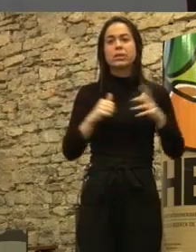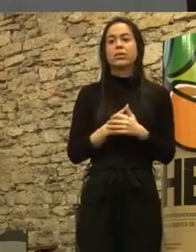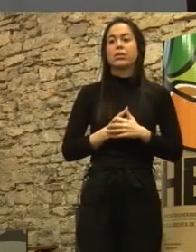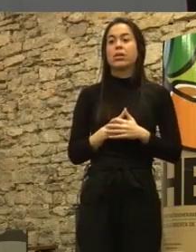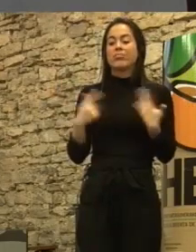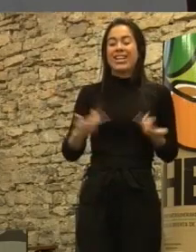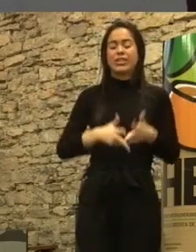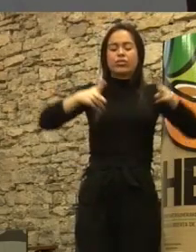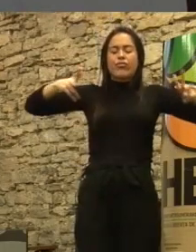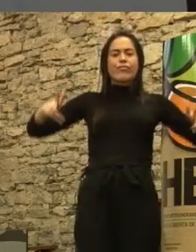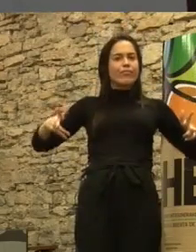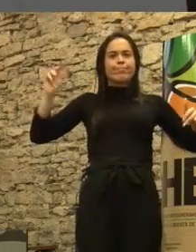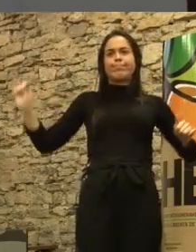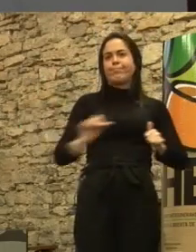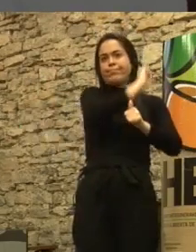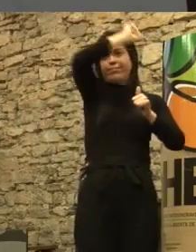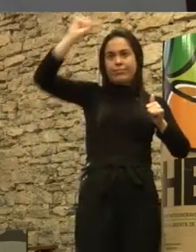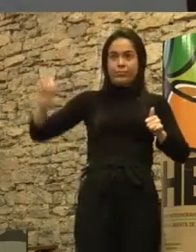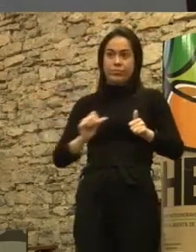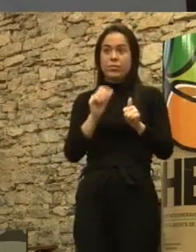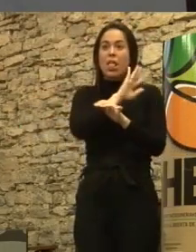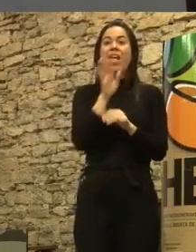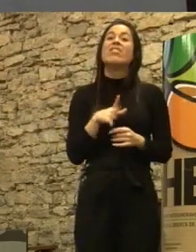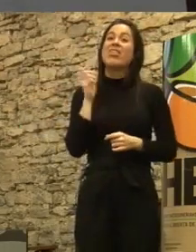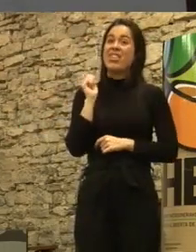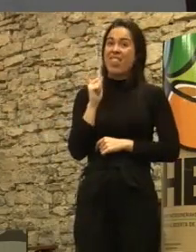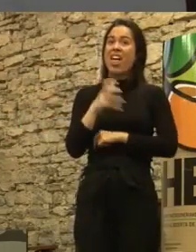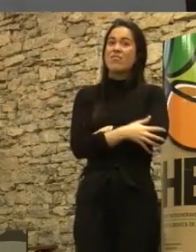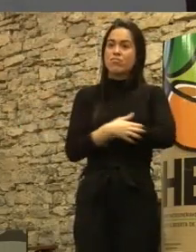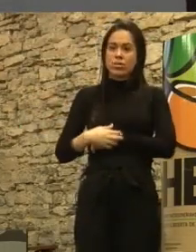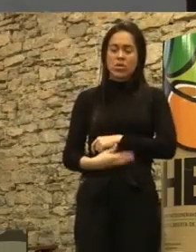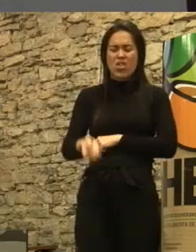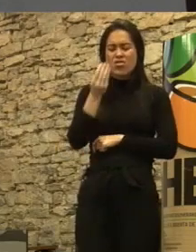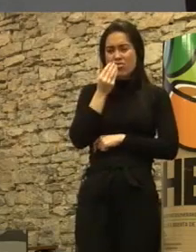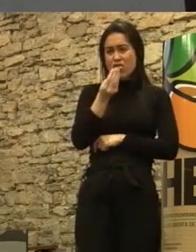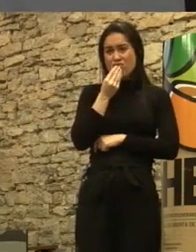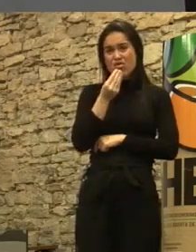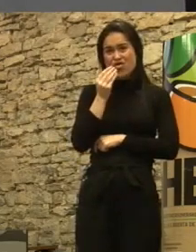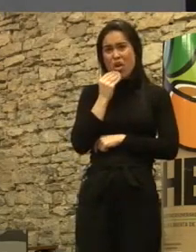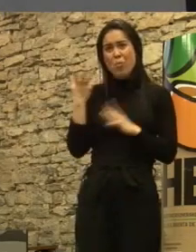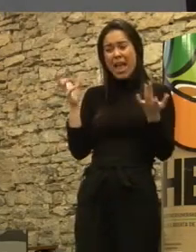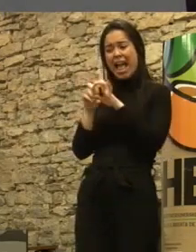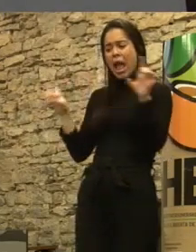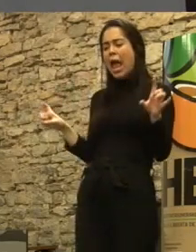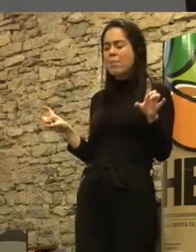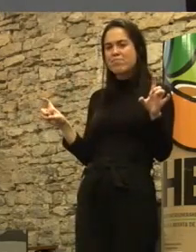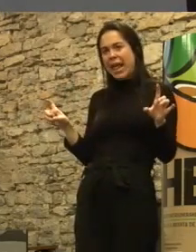sofá, naturalmente es una condición que está ligada a ser una clase pobre, comen todos los que las multinacionales de la comida le digan que comen, que ellos